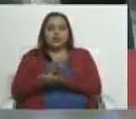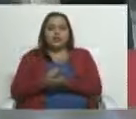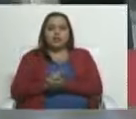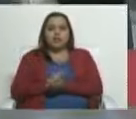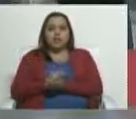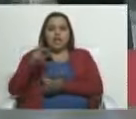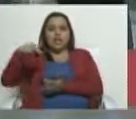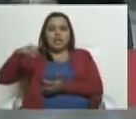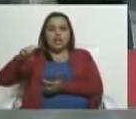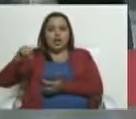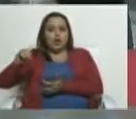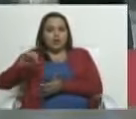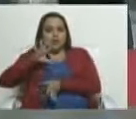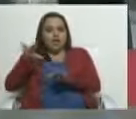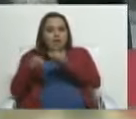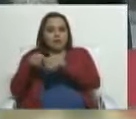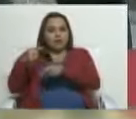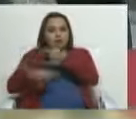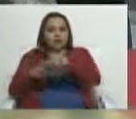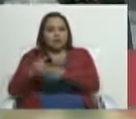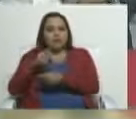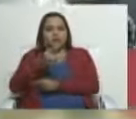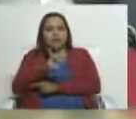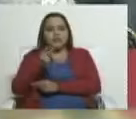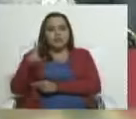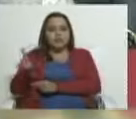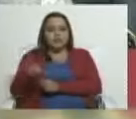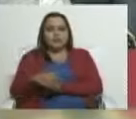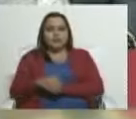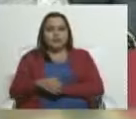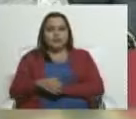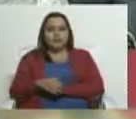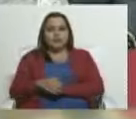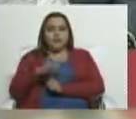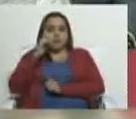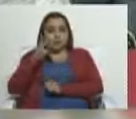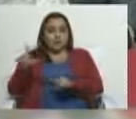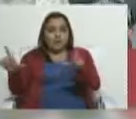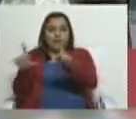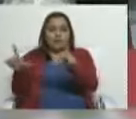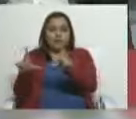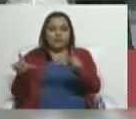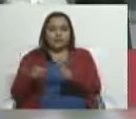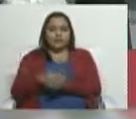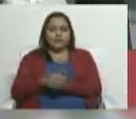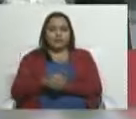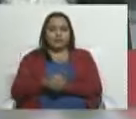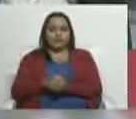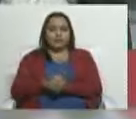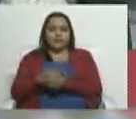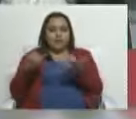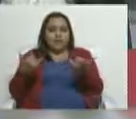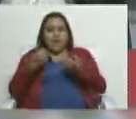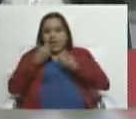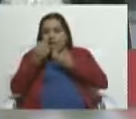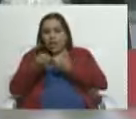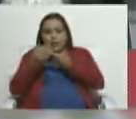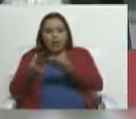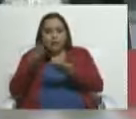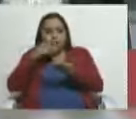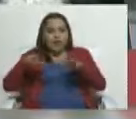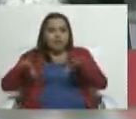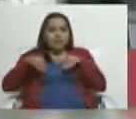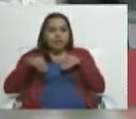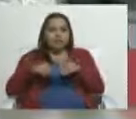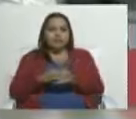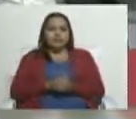que se adapta a las condiciones del siglo XXI. ¿Qué son las condiciones del siglo XXI? Lo que vemos, la pantalla. Entonces, ya el discurso no se asume